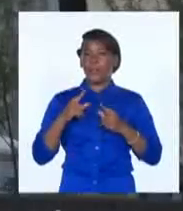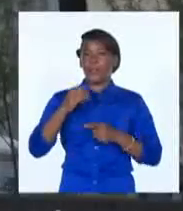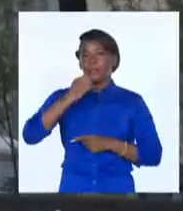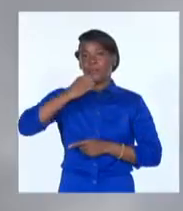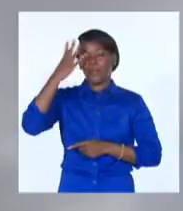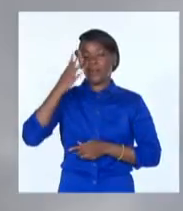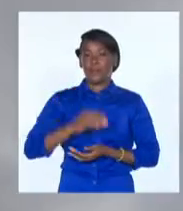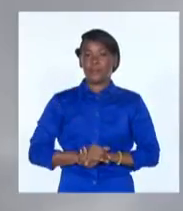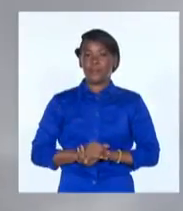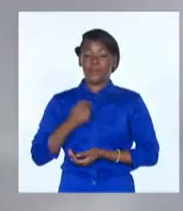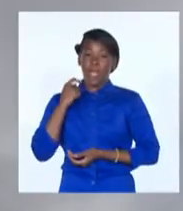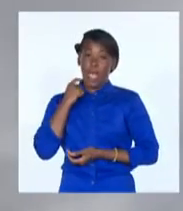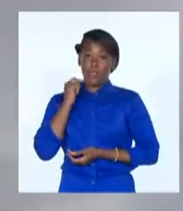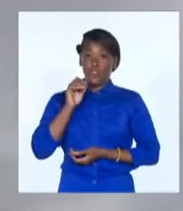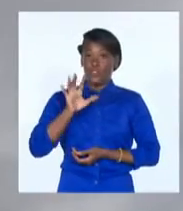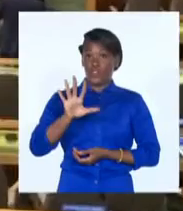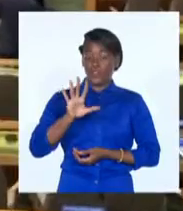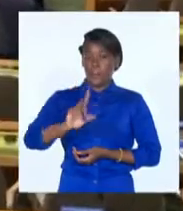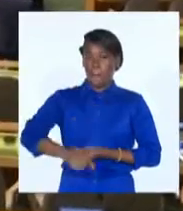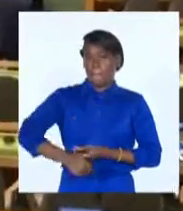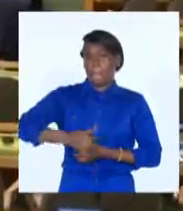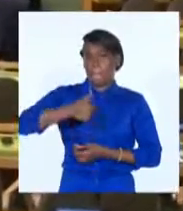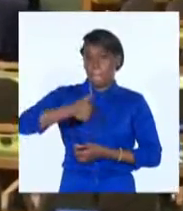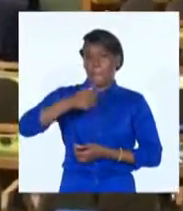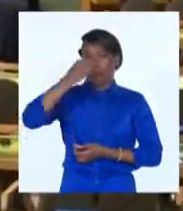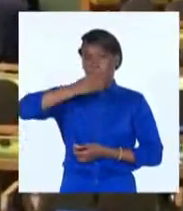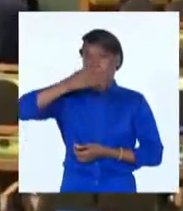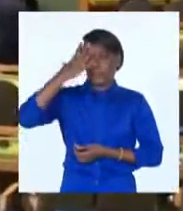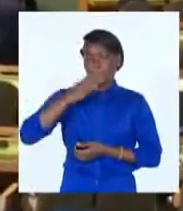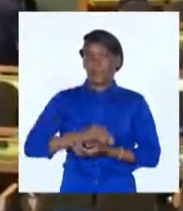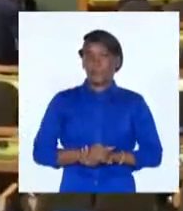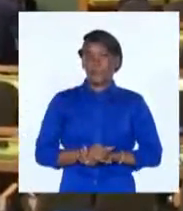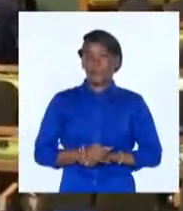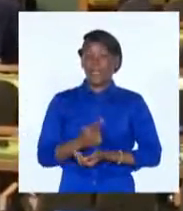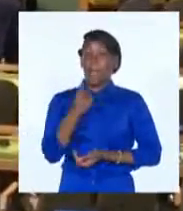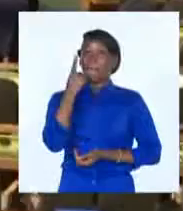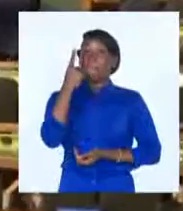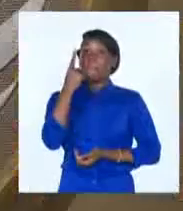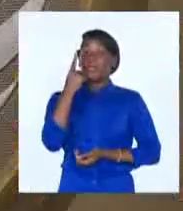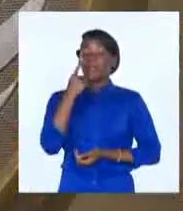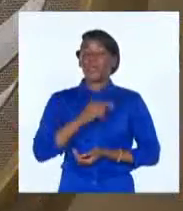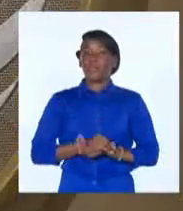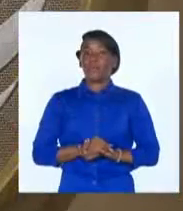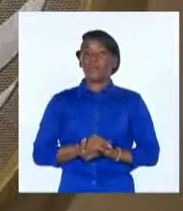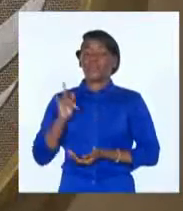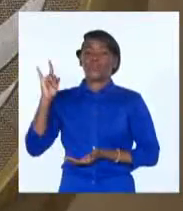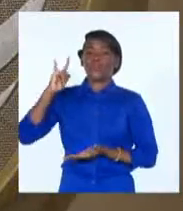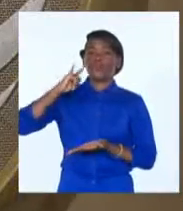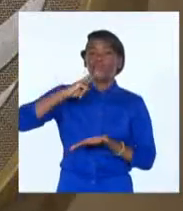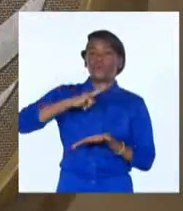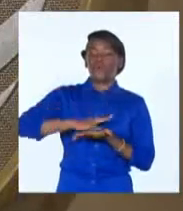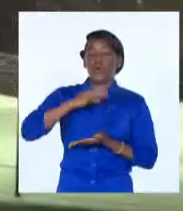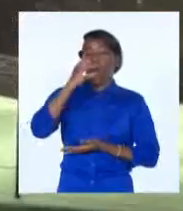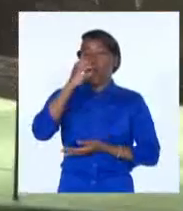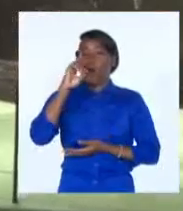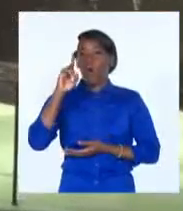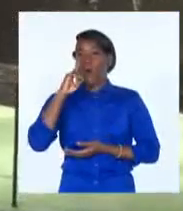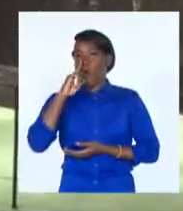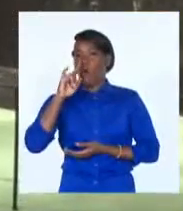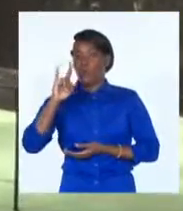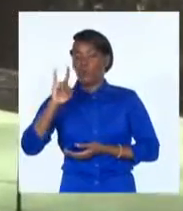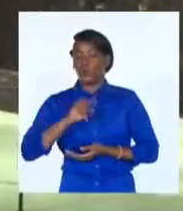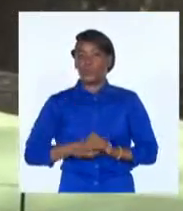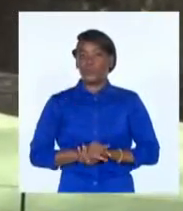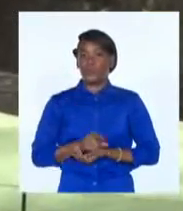Cuando hace 5 años el presidente cubano Miguel Díaz-Canel Bermúdez habló por vez primera en Nueva York ante la Asamblea General de la Organización de Naciones